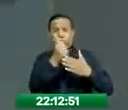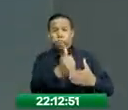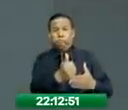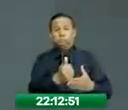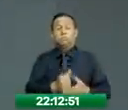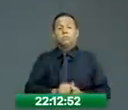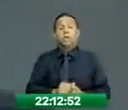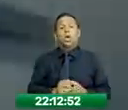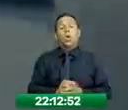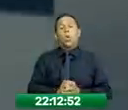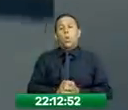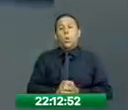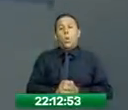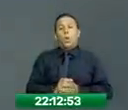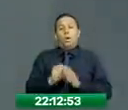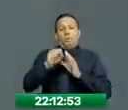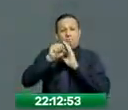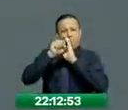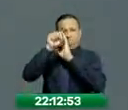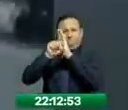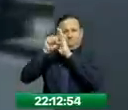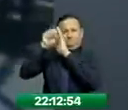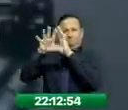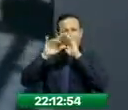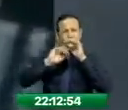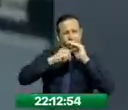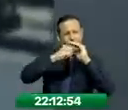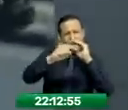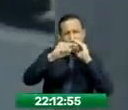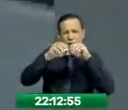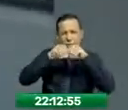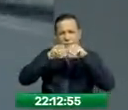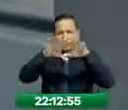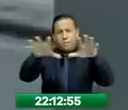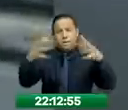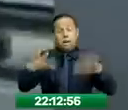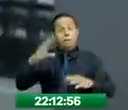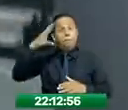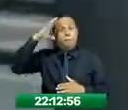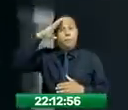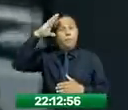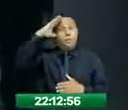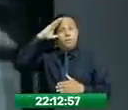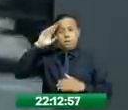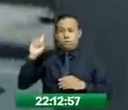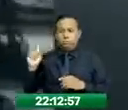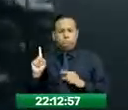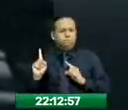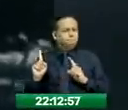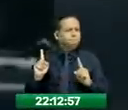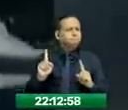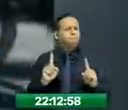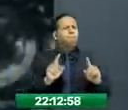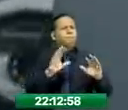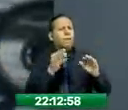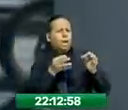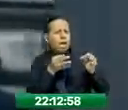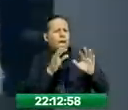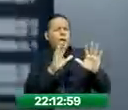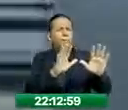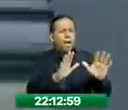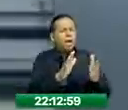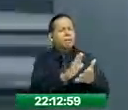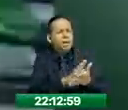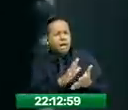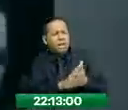en vídeos compartidos por redes sociales se observó la presencia de policías que trataban de persuadirlo para que no atente contra su